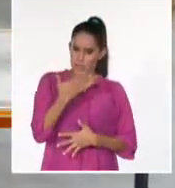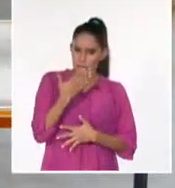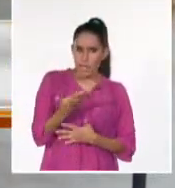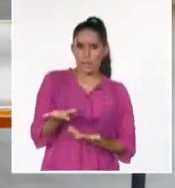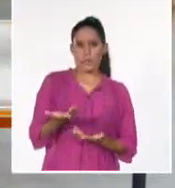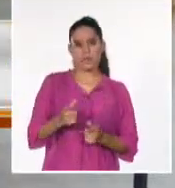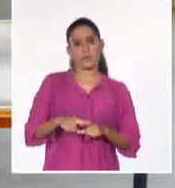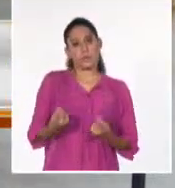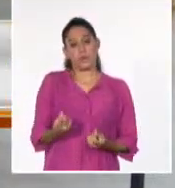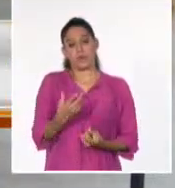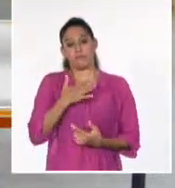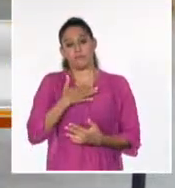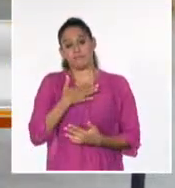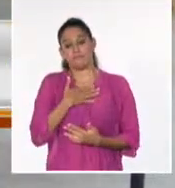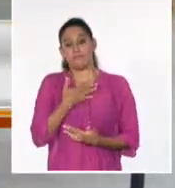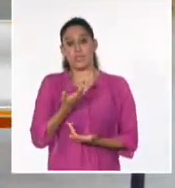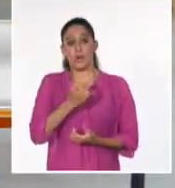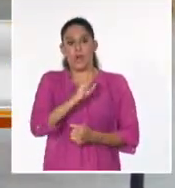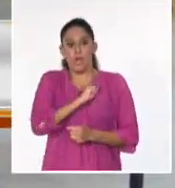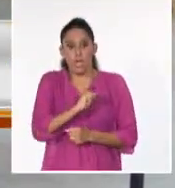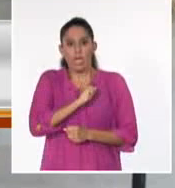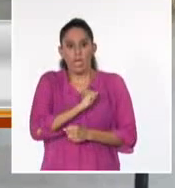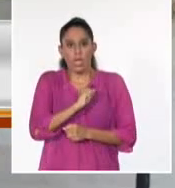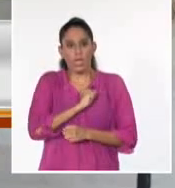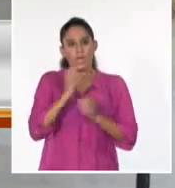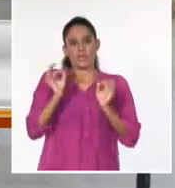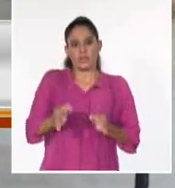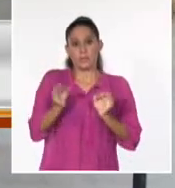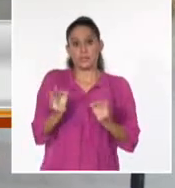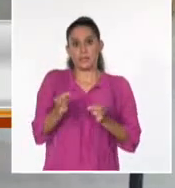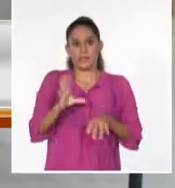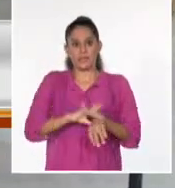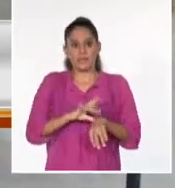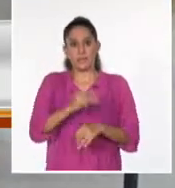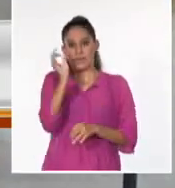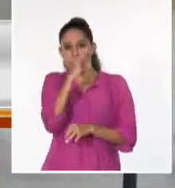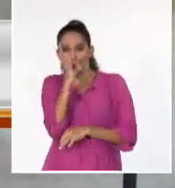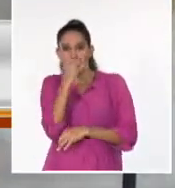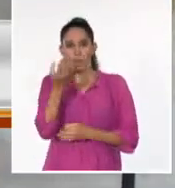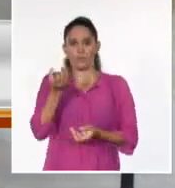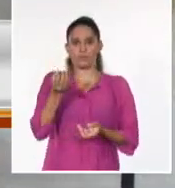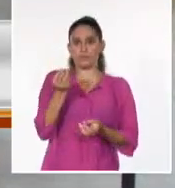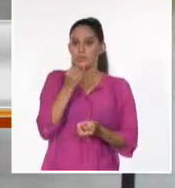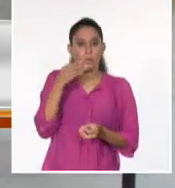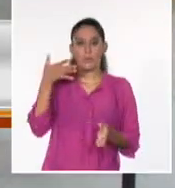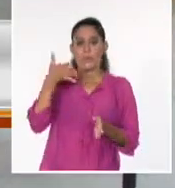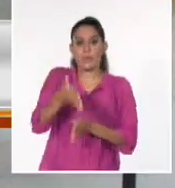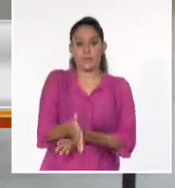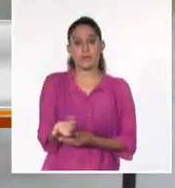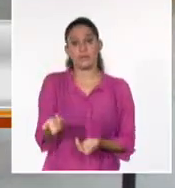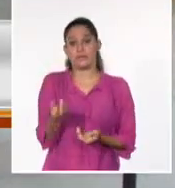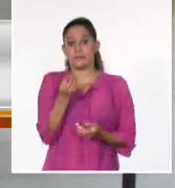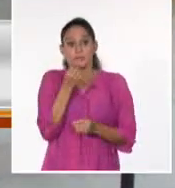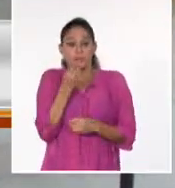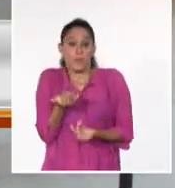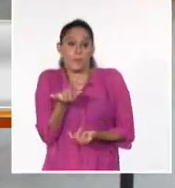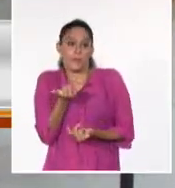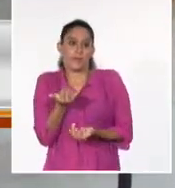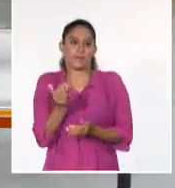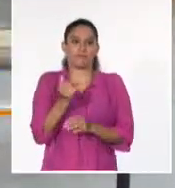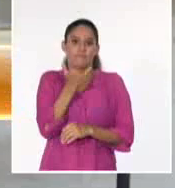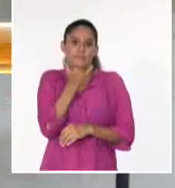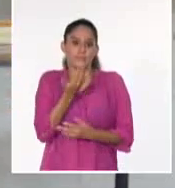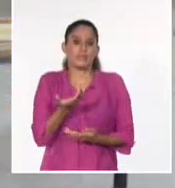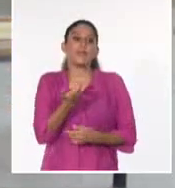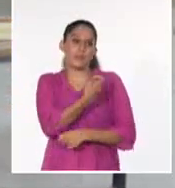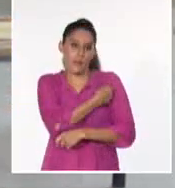ejemplo, el mío, que es asmático, siempre está con catarro, en el círculo. Eso no se puede evitar, entonces esta vacuna los protege